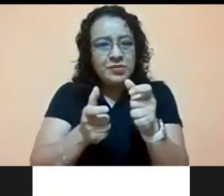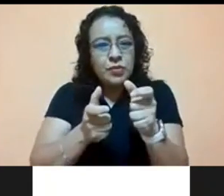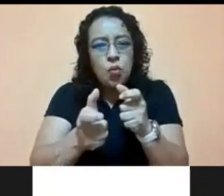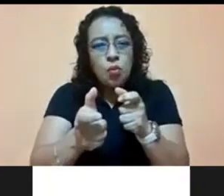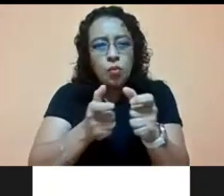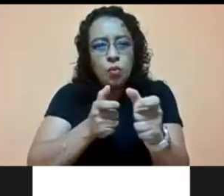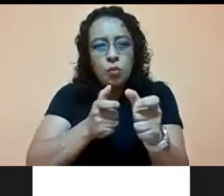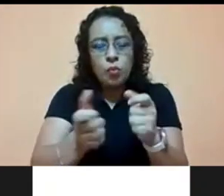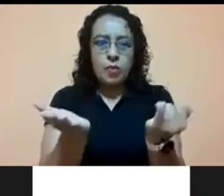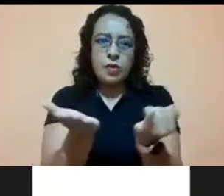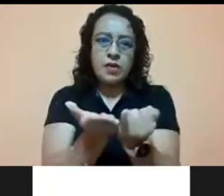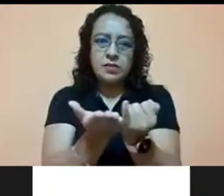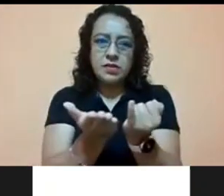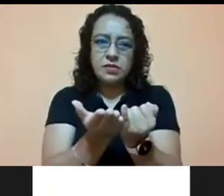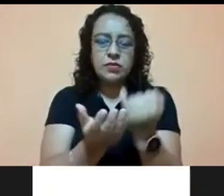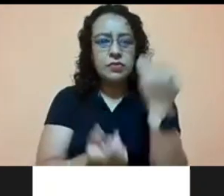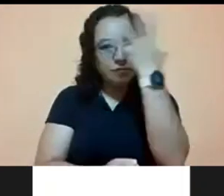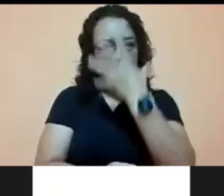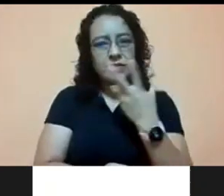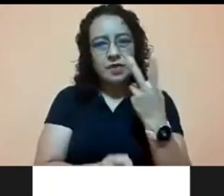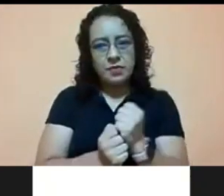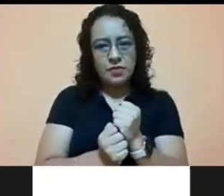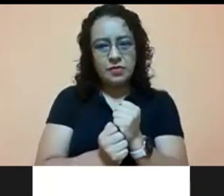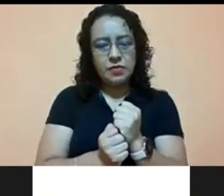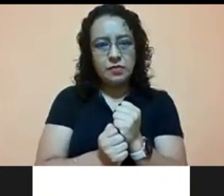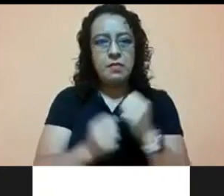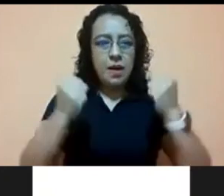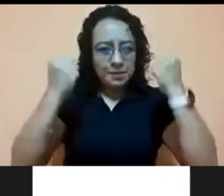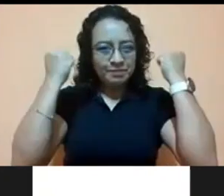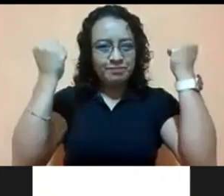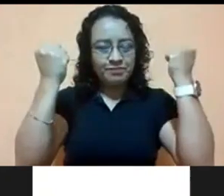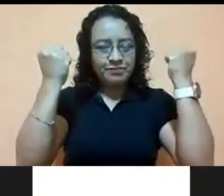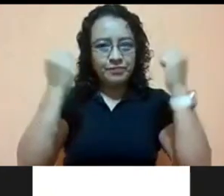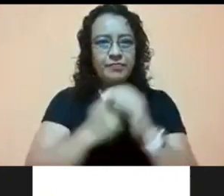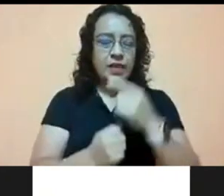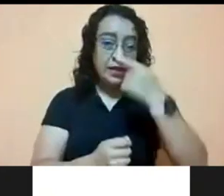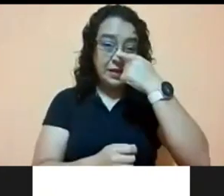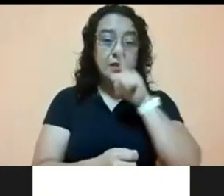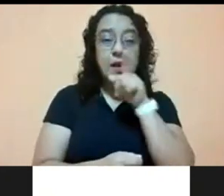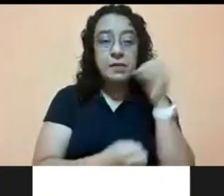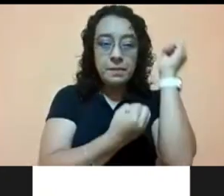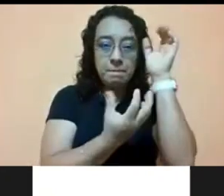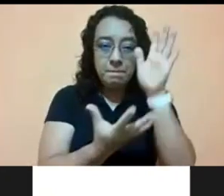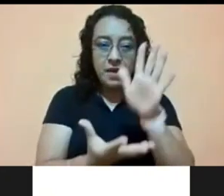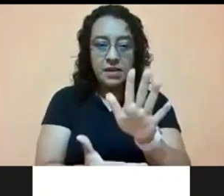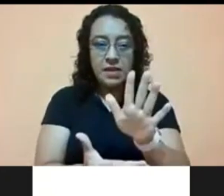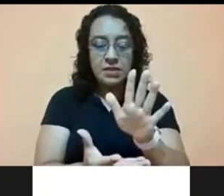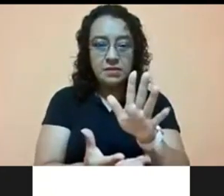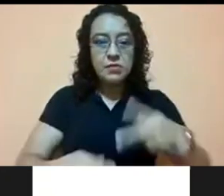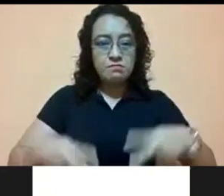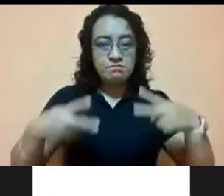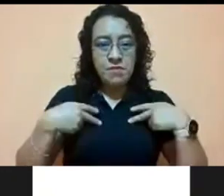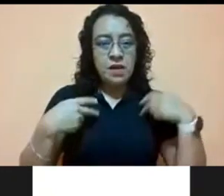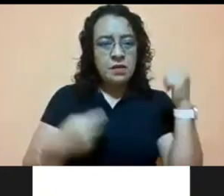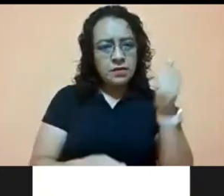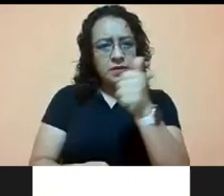esta institución tan linda, para que sea todo un éxito. También bendecimos la vida de cada uno de los colaboradores, cada